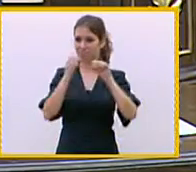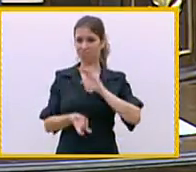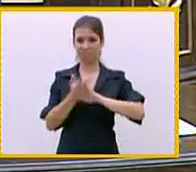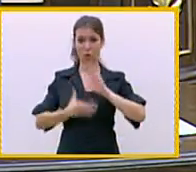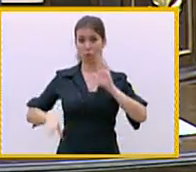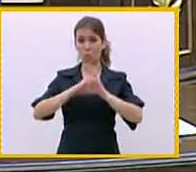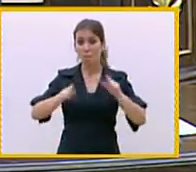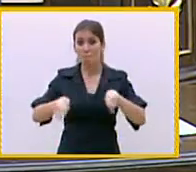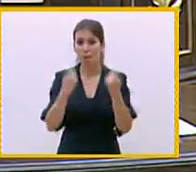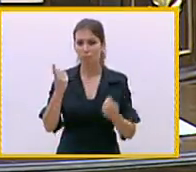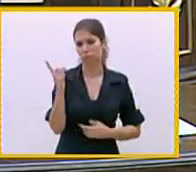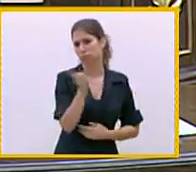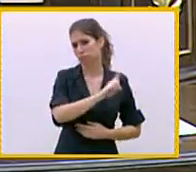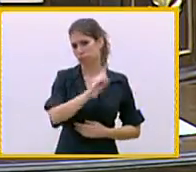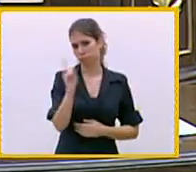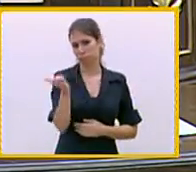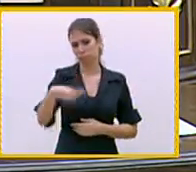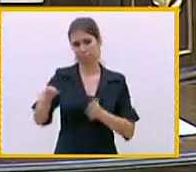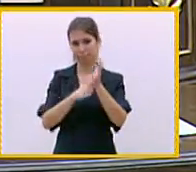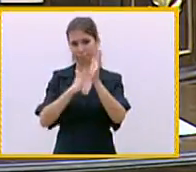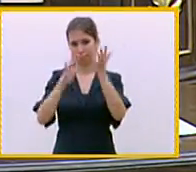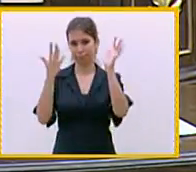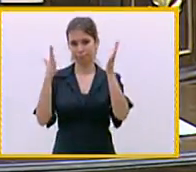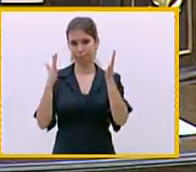no. El conjunto de las reformas laborales